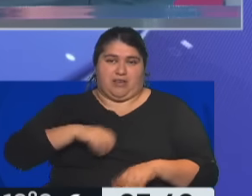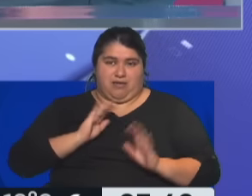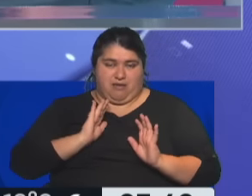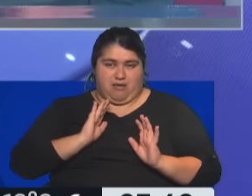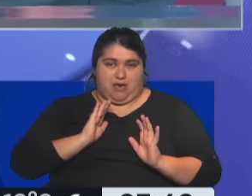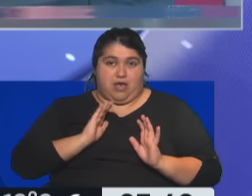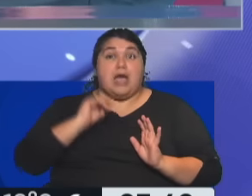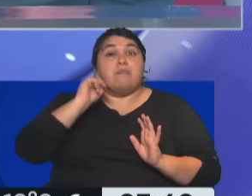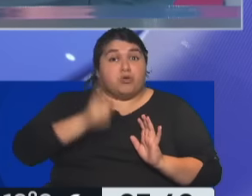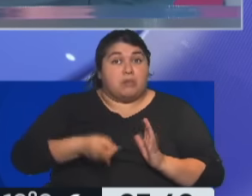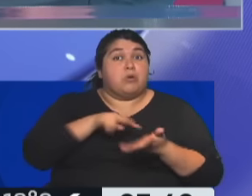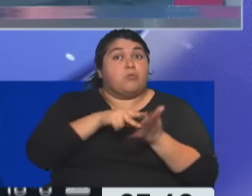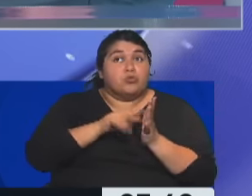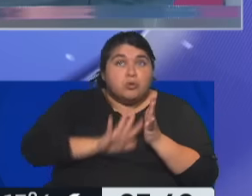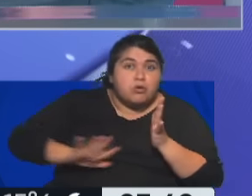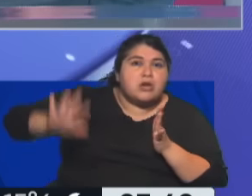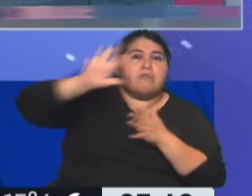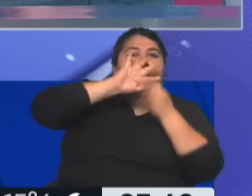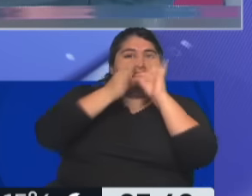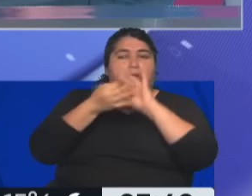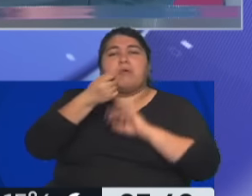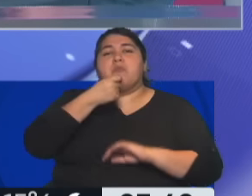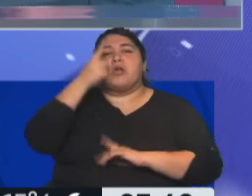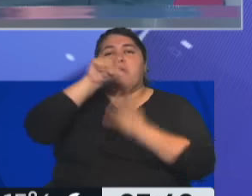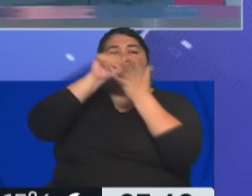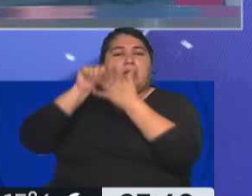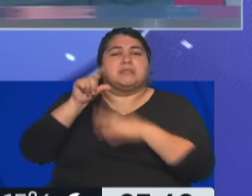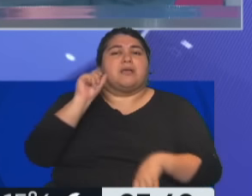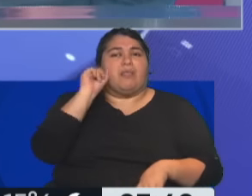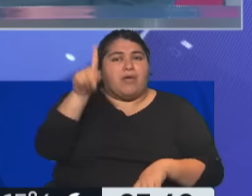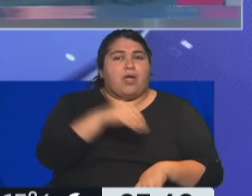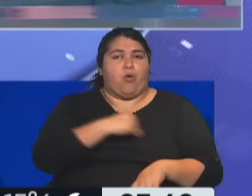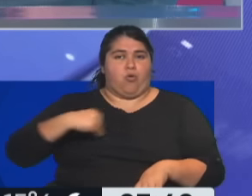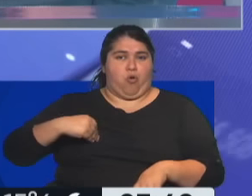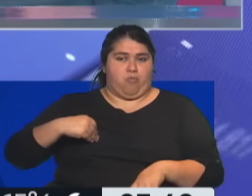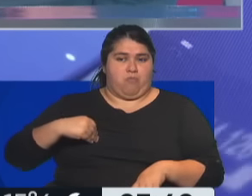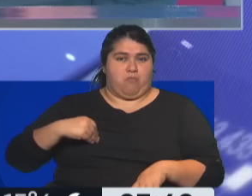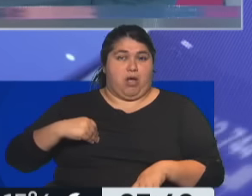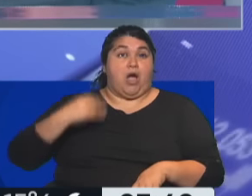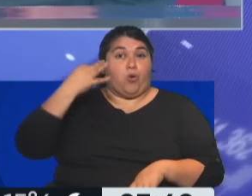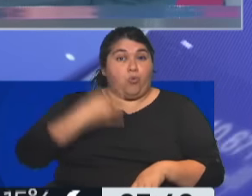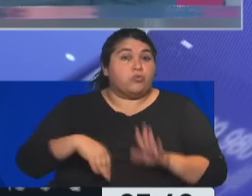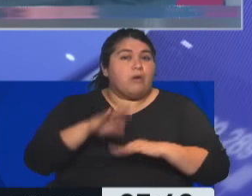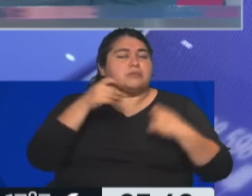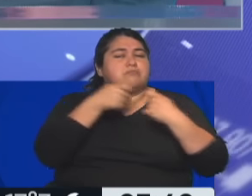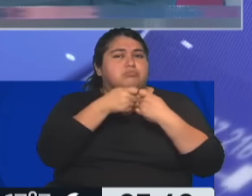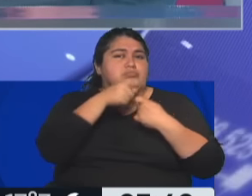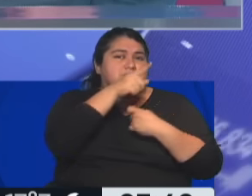Europa, especialmente a países como Polonia, que hoy son un alfil que tiene Estados Unidos